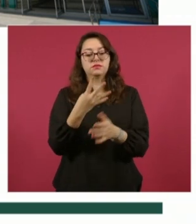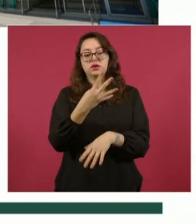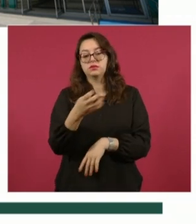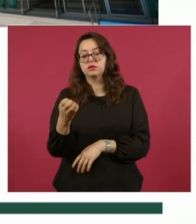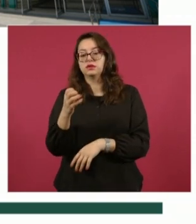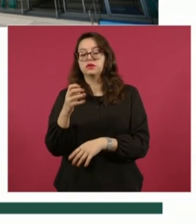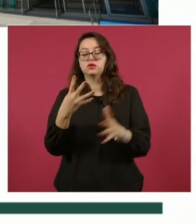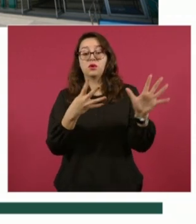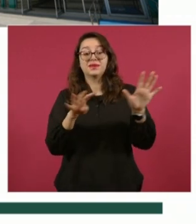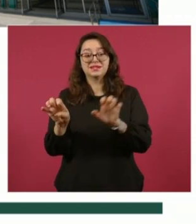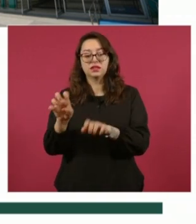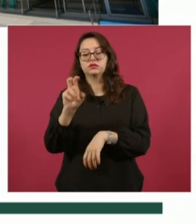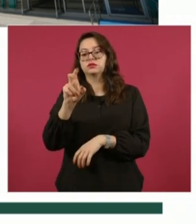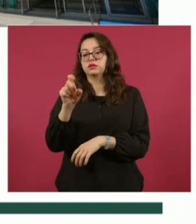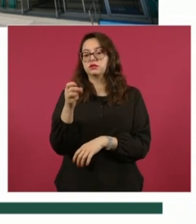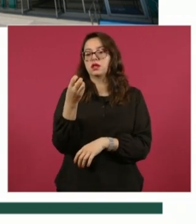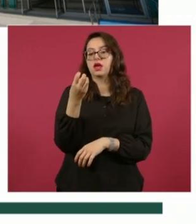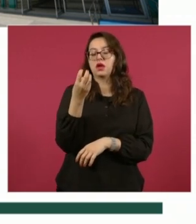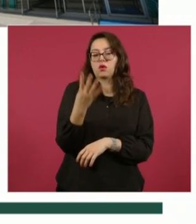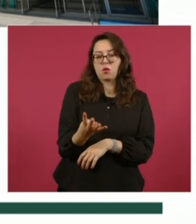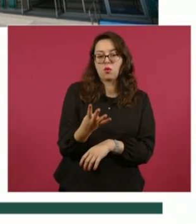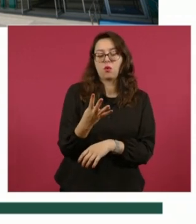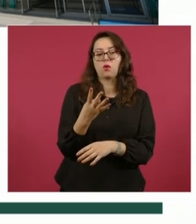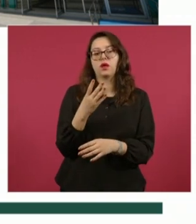15,934 equipos y se integrarán